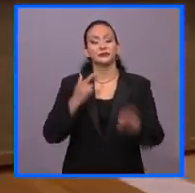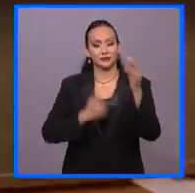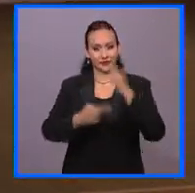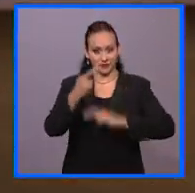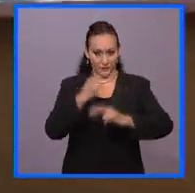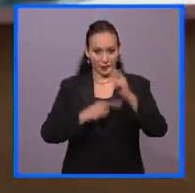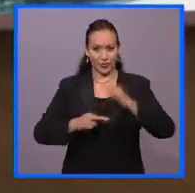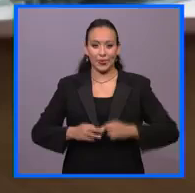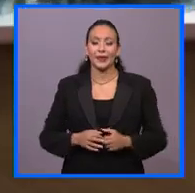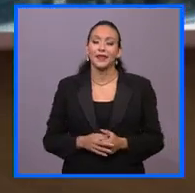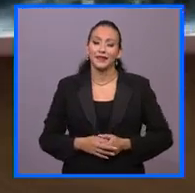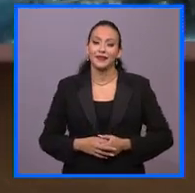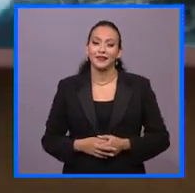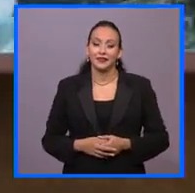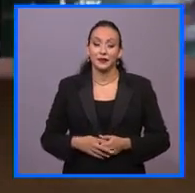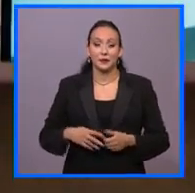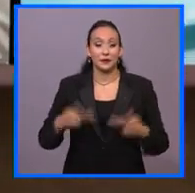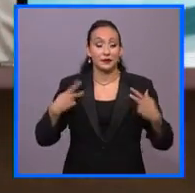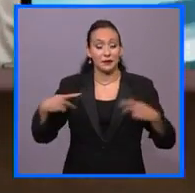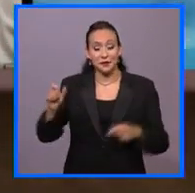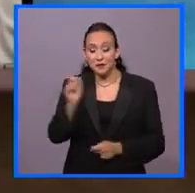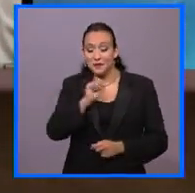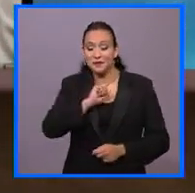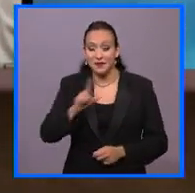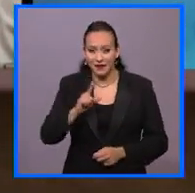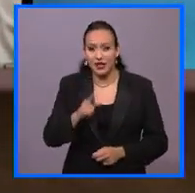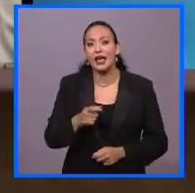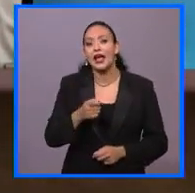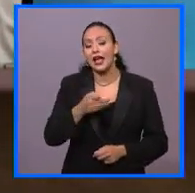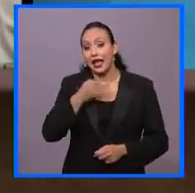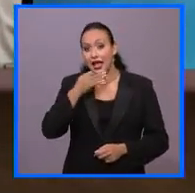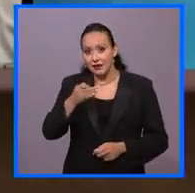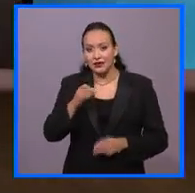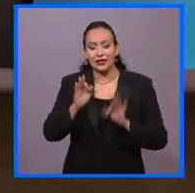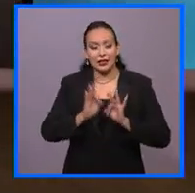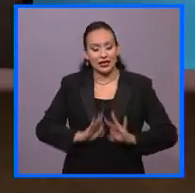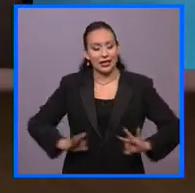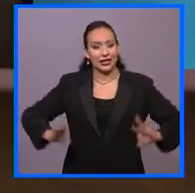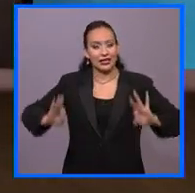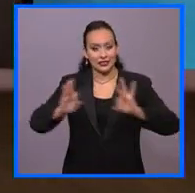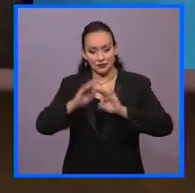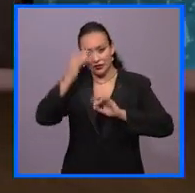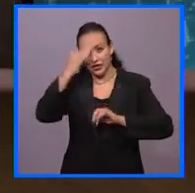Al regresar, especialistas analizan la importancia del precedente para